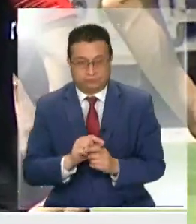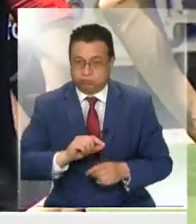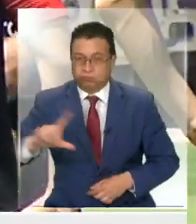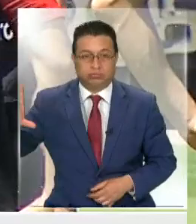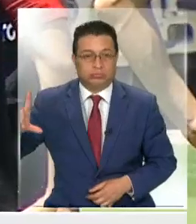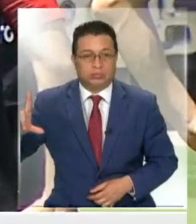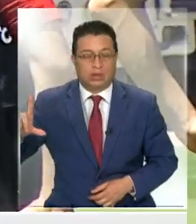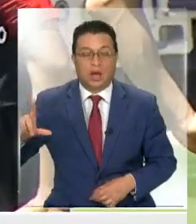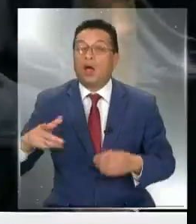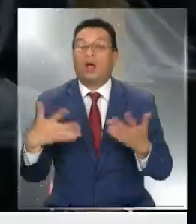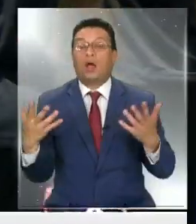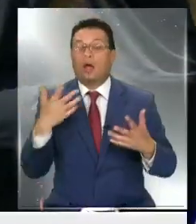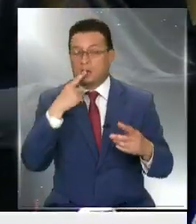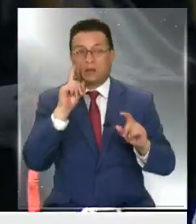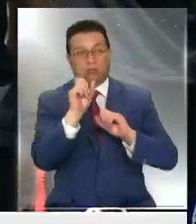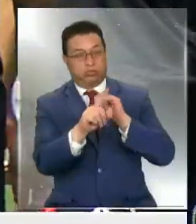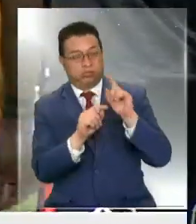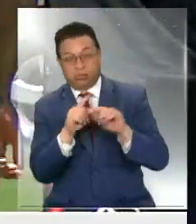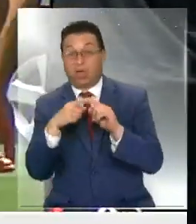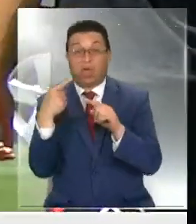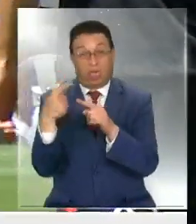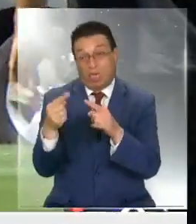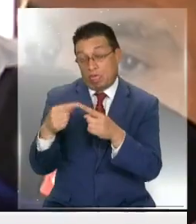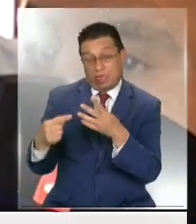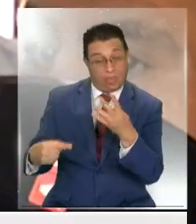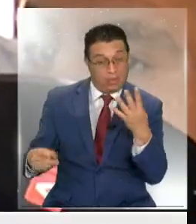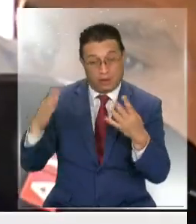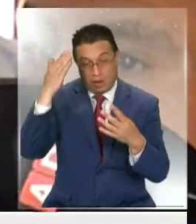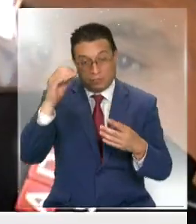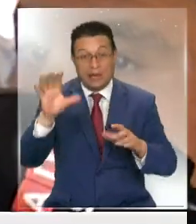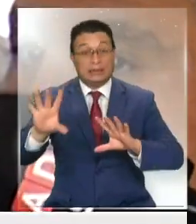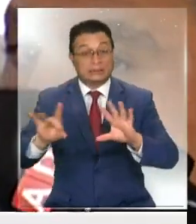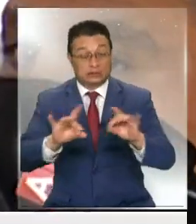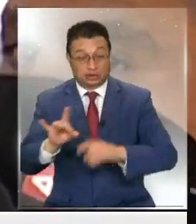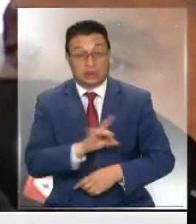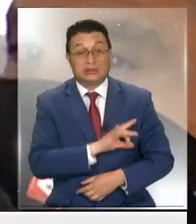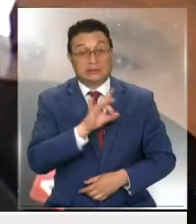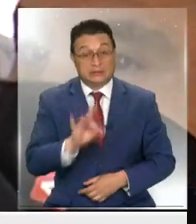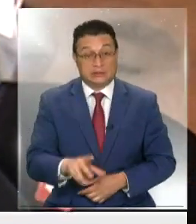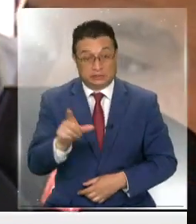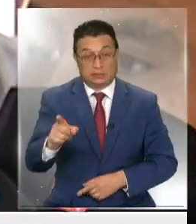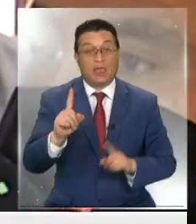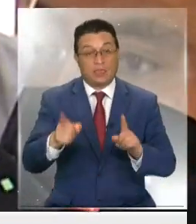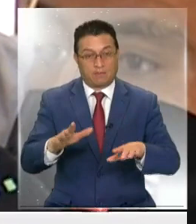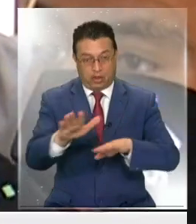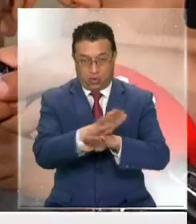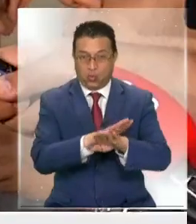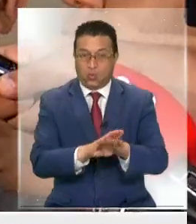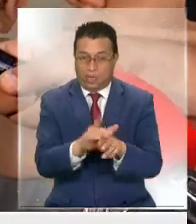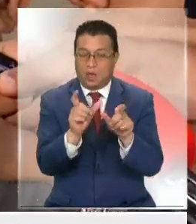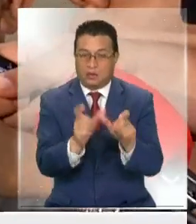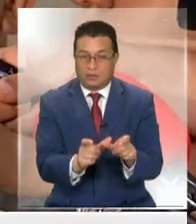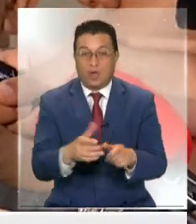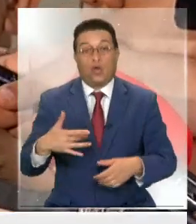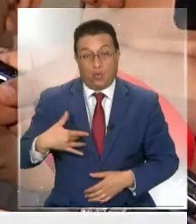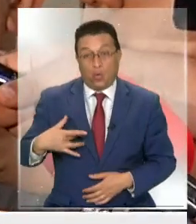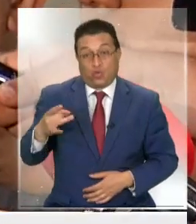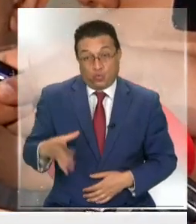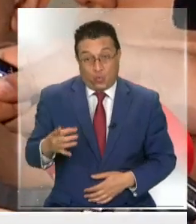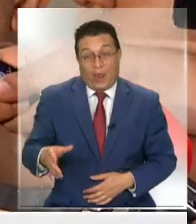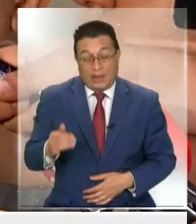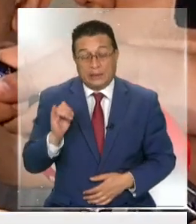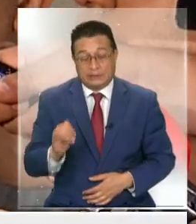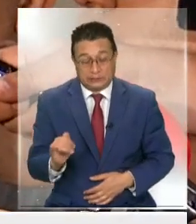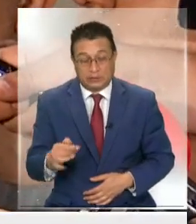y generó diversas reacciones en el fútbol chileno. La selección chilena hay que cuidarla y hay que protegerla. Duele un poco, es el